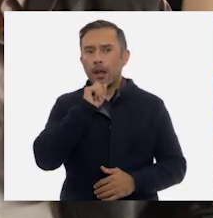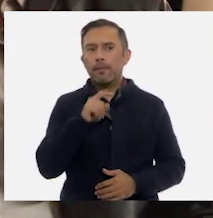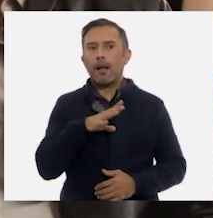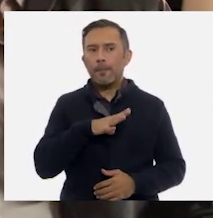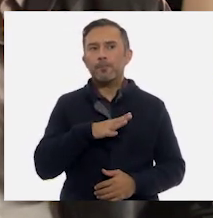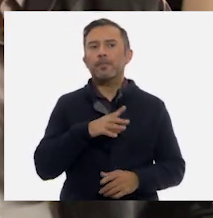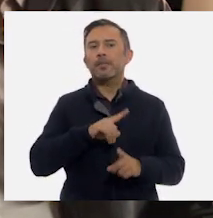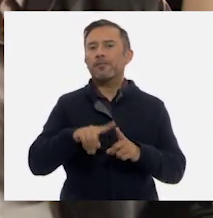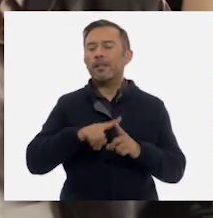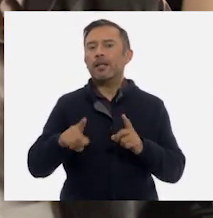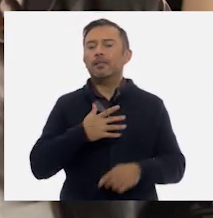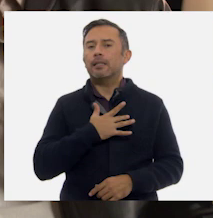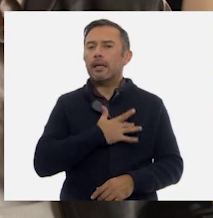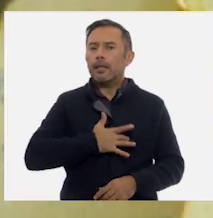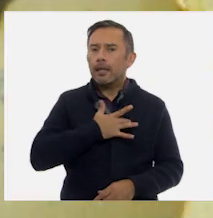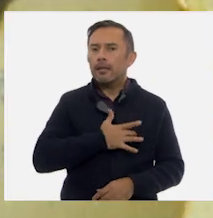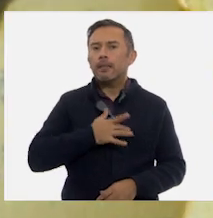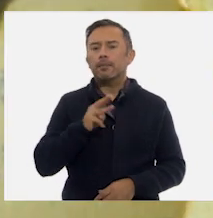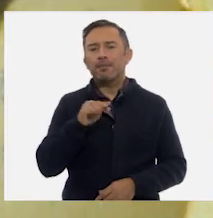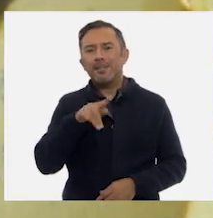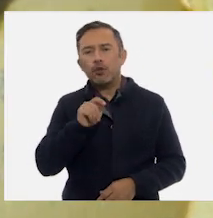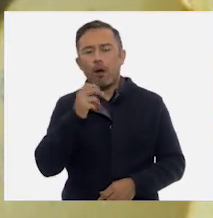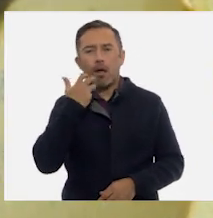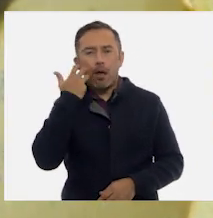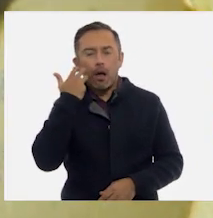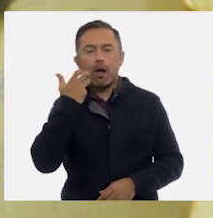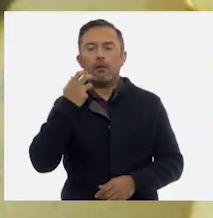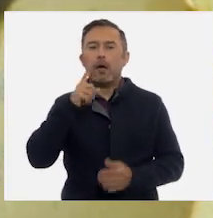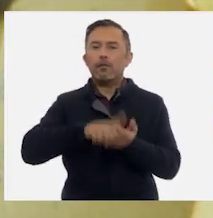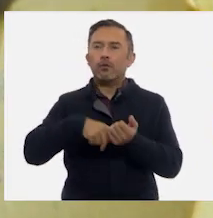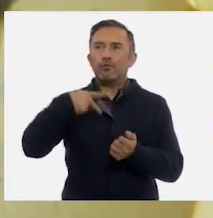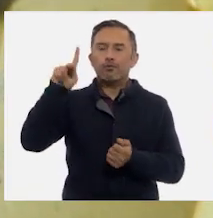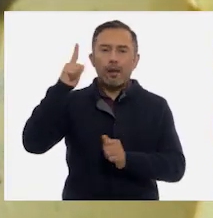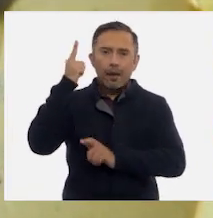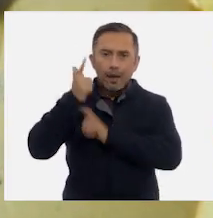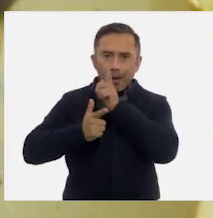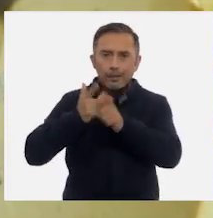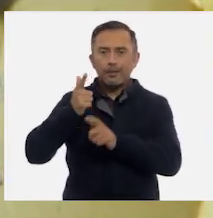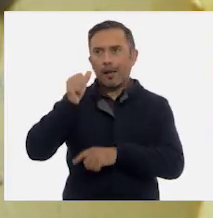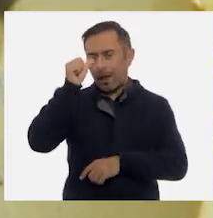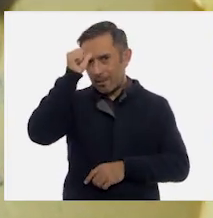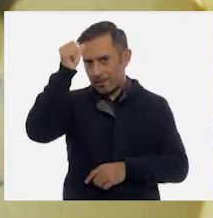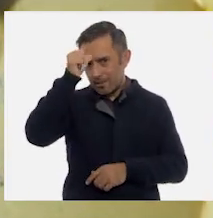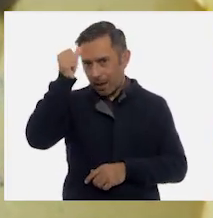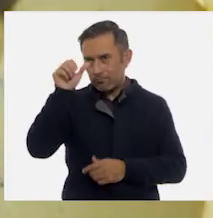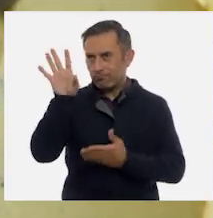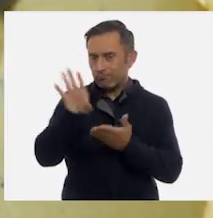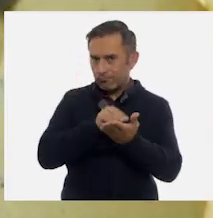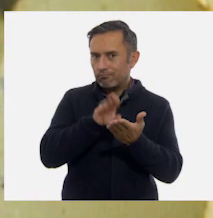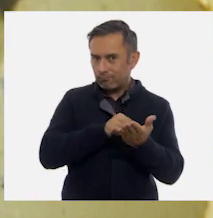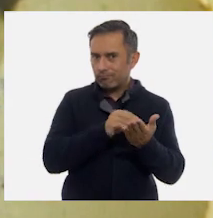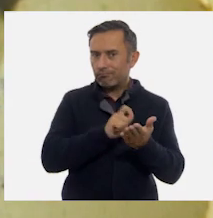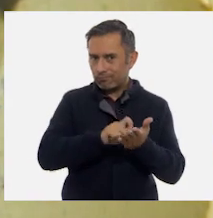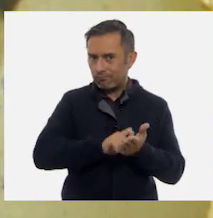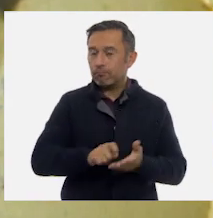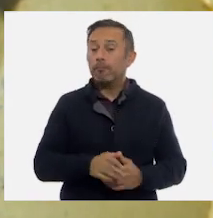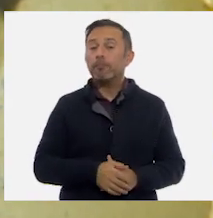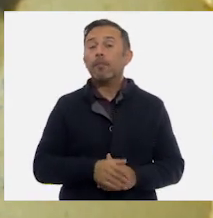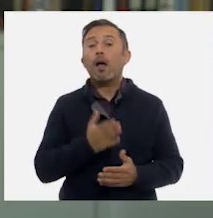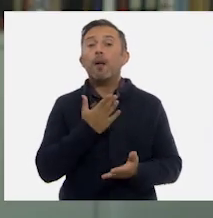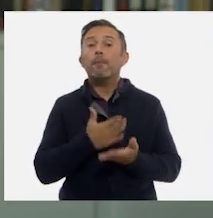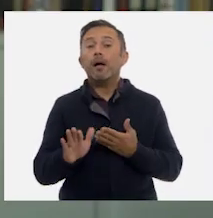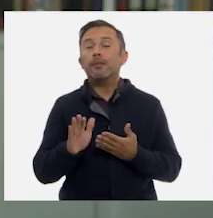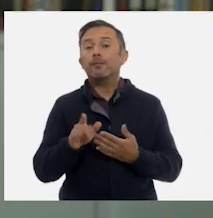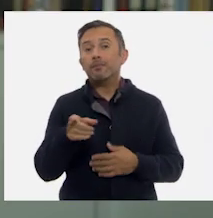leyendas y mitos, tanto de Grecia como de la India. Y por otro lado, es una mujer que